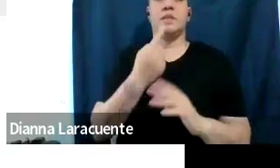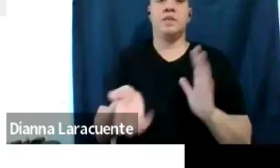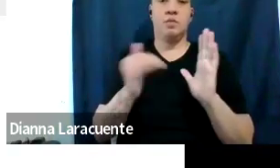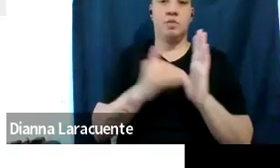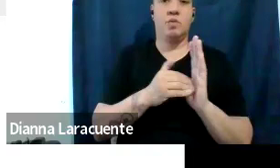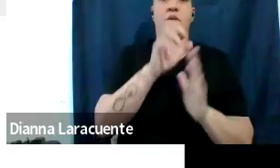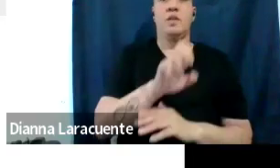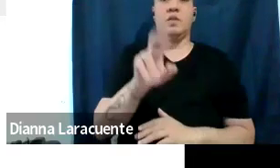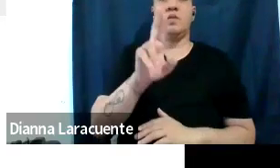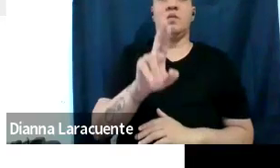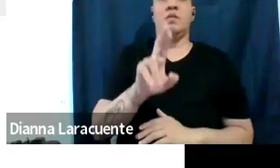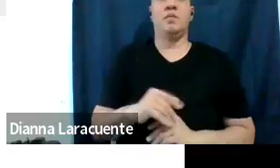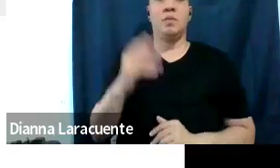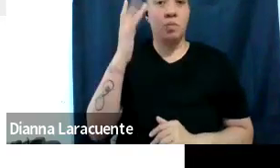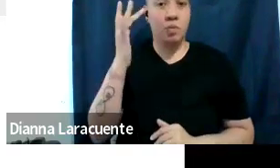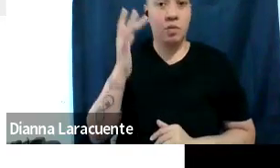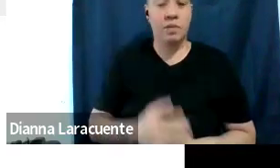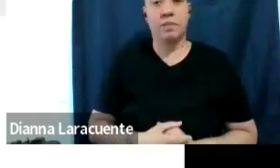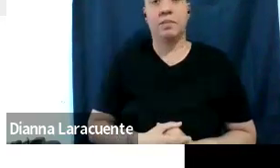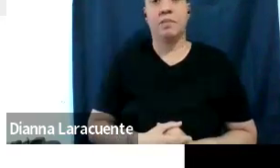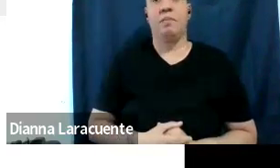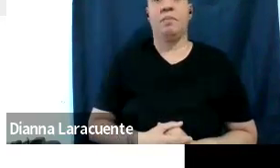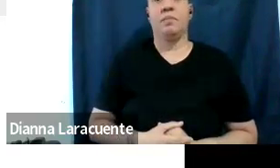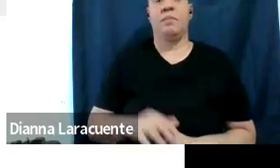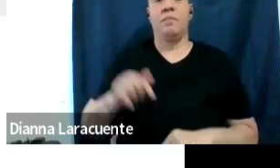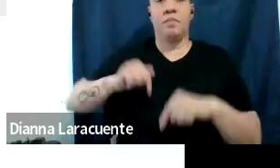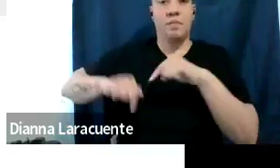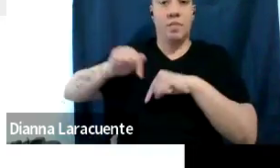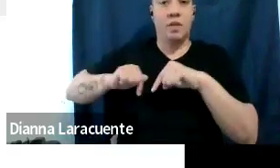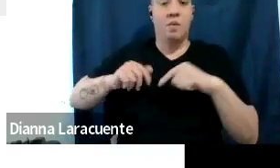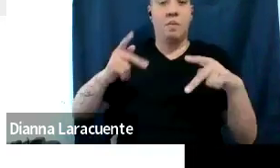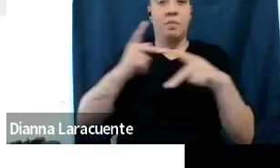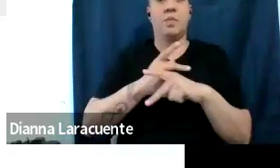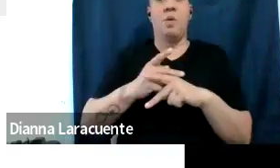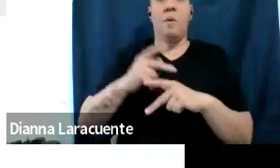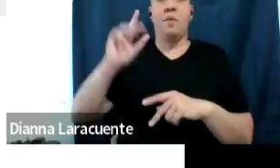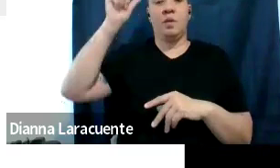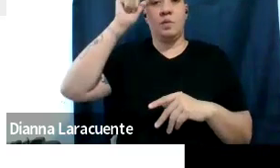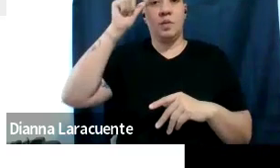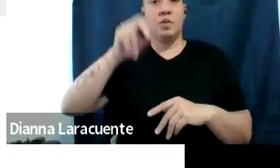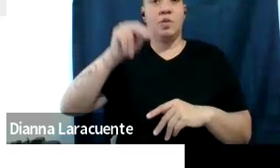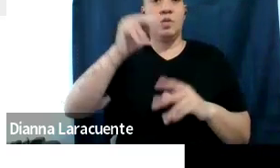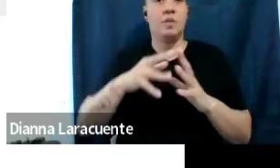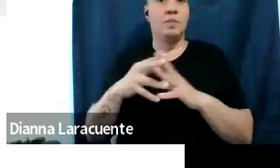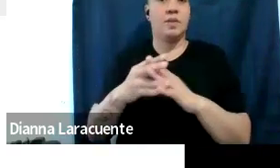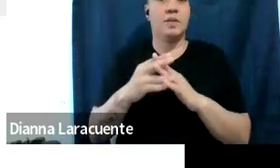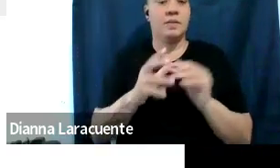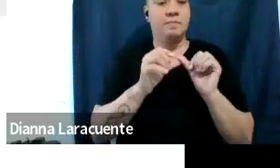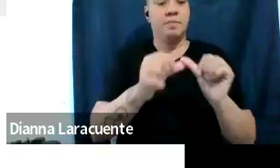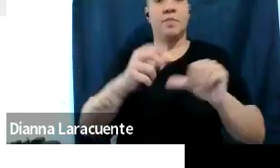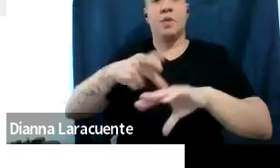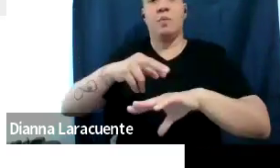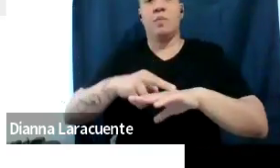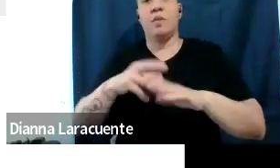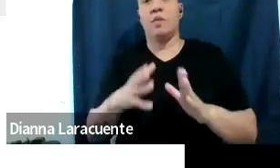Estados Unidos, porque se retrocedía a lo peor. Teníamos un gobierno norteamericano que sostenía que los puertorriqueños